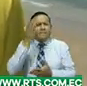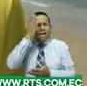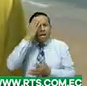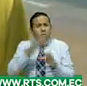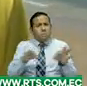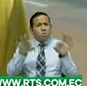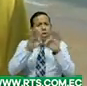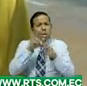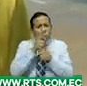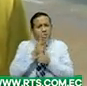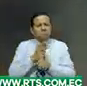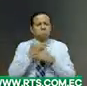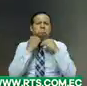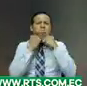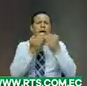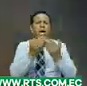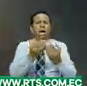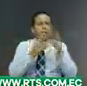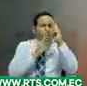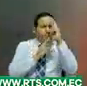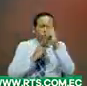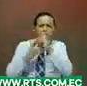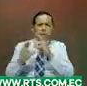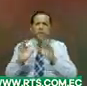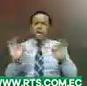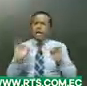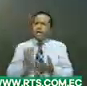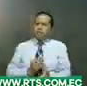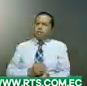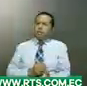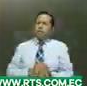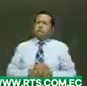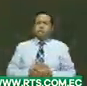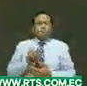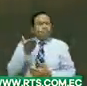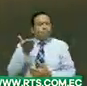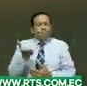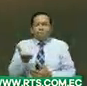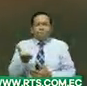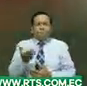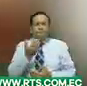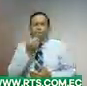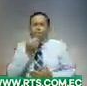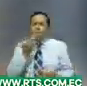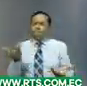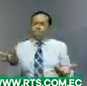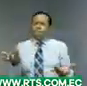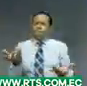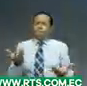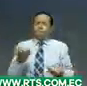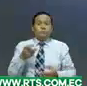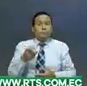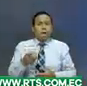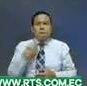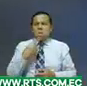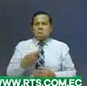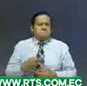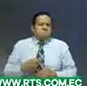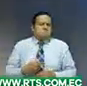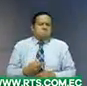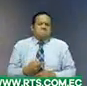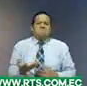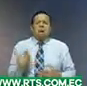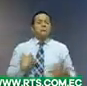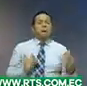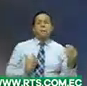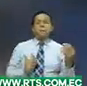seres humanos, ¿no? Lamentablemente, gente que realiza este tipo de acciones que pueden perjudicar la salud,